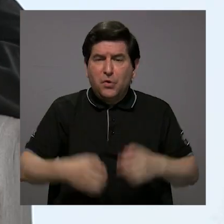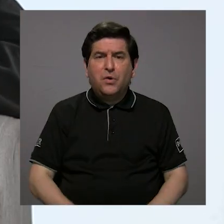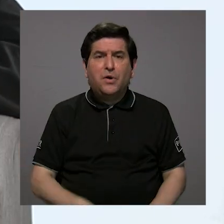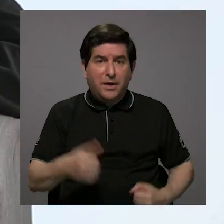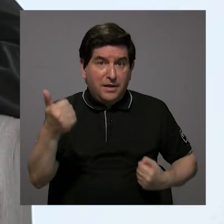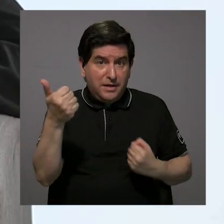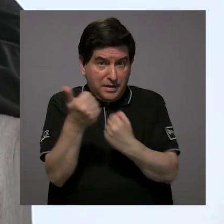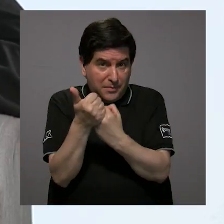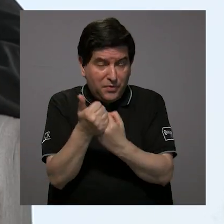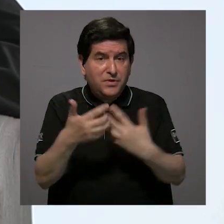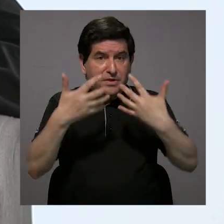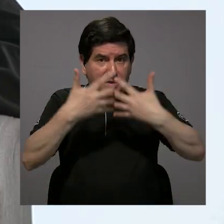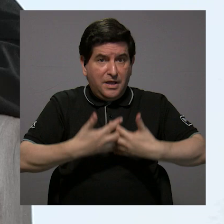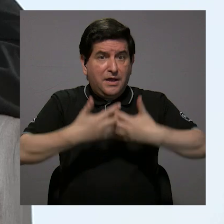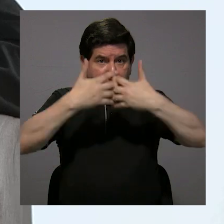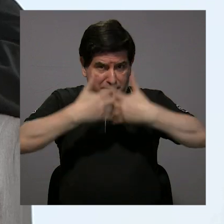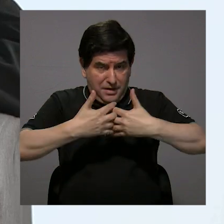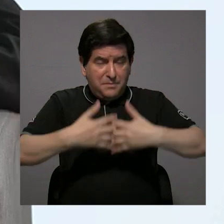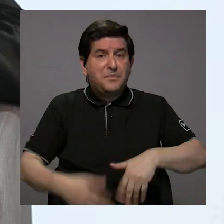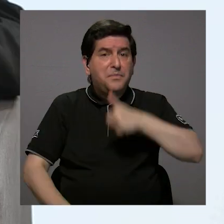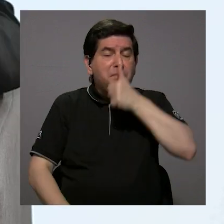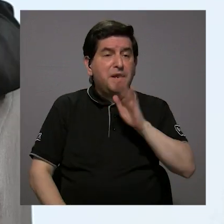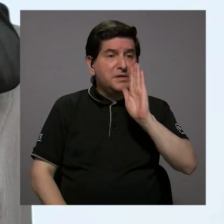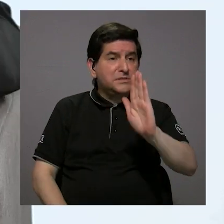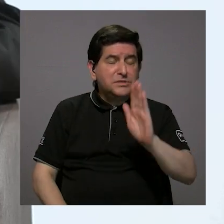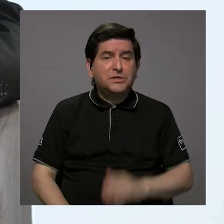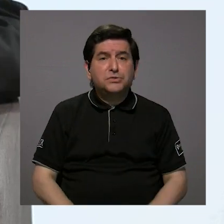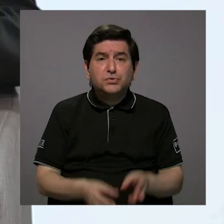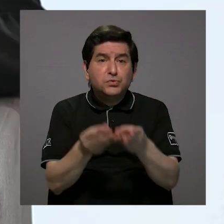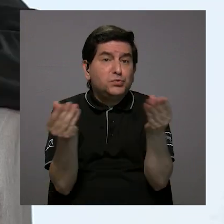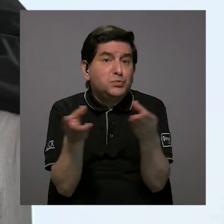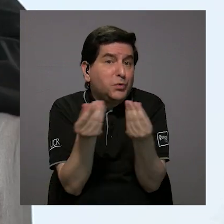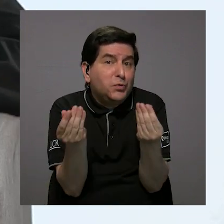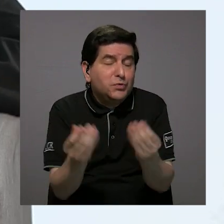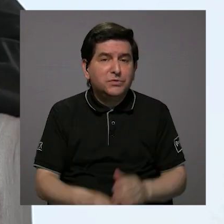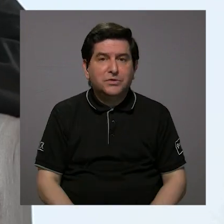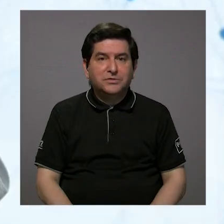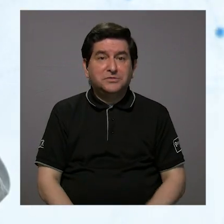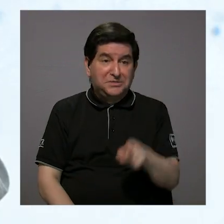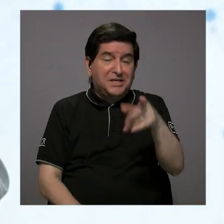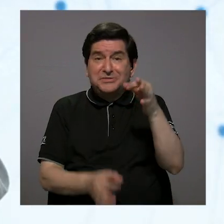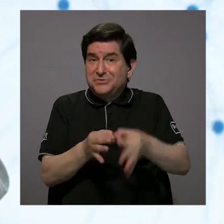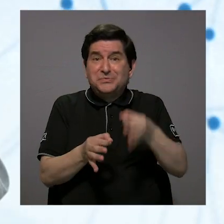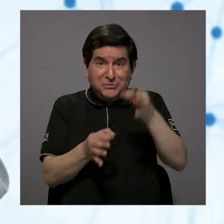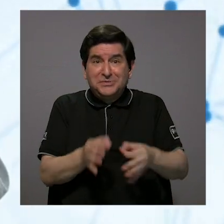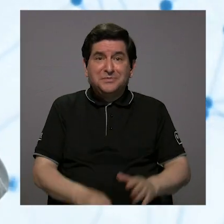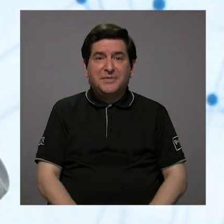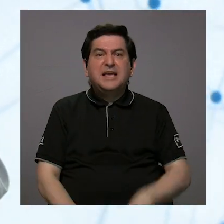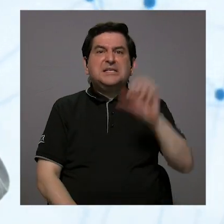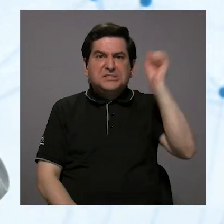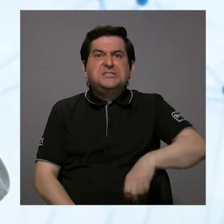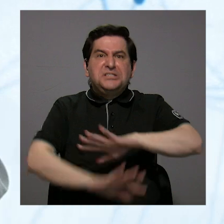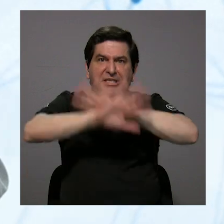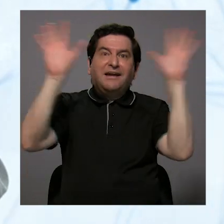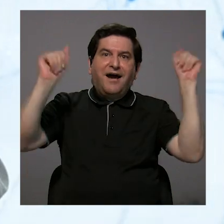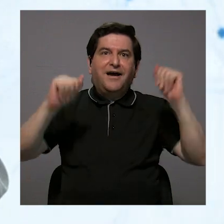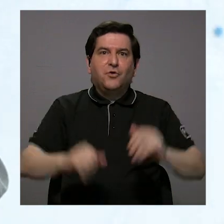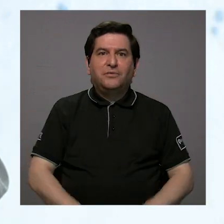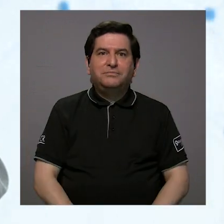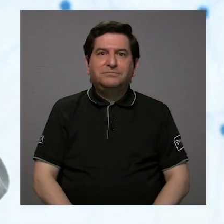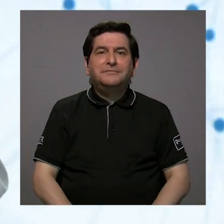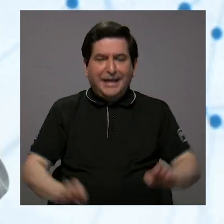estar patrocinando una empresa privada sus productos? Eso es muy sencillo. Claro que